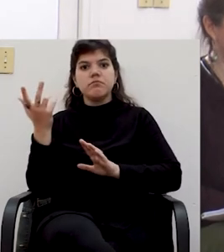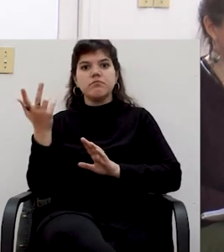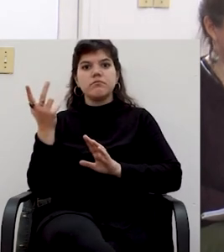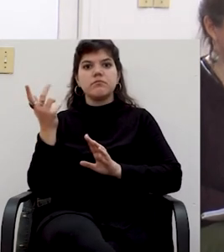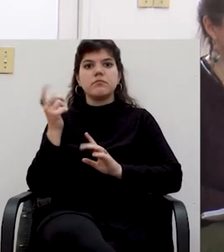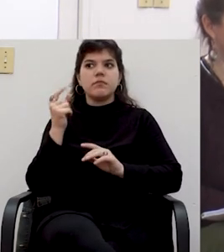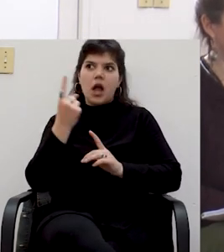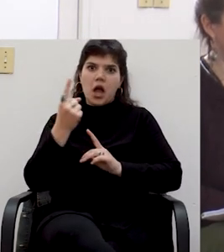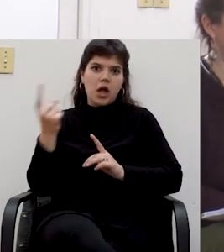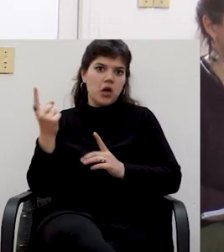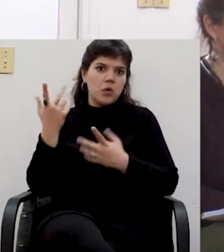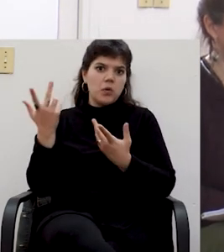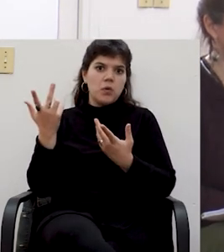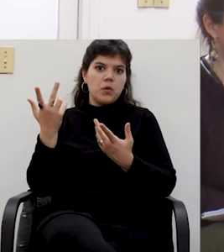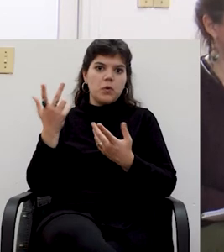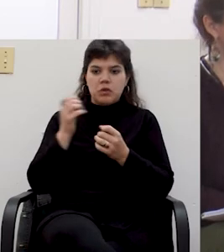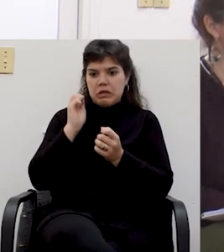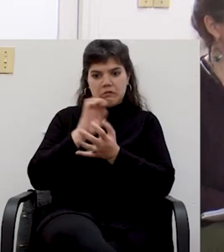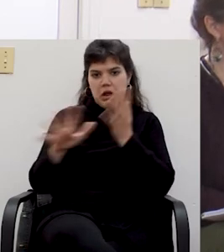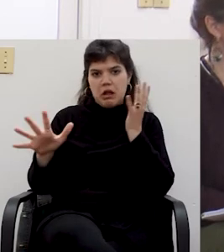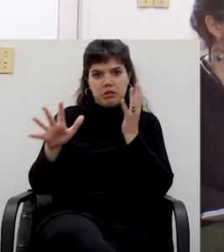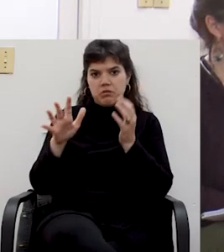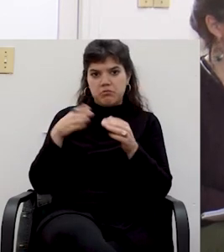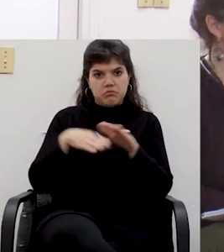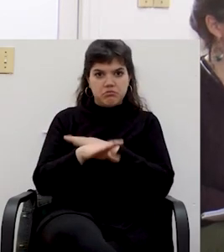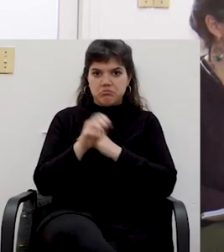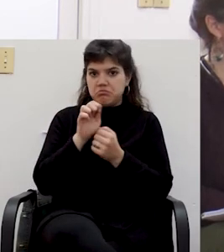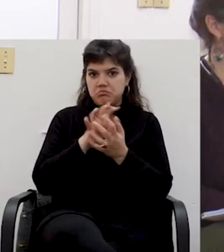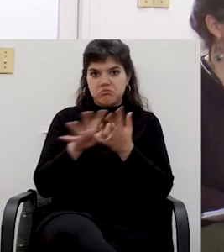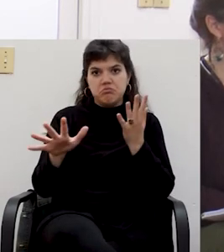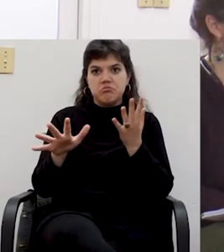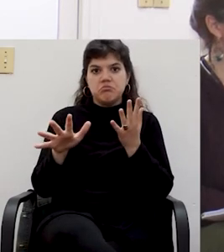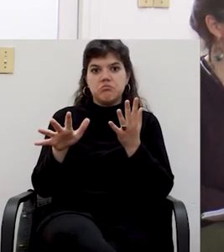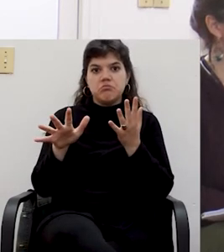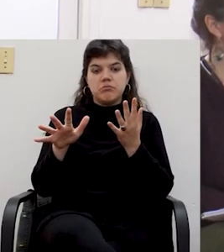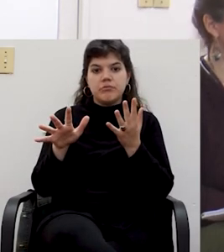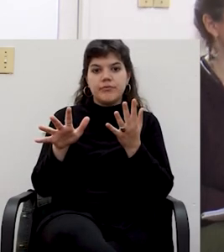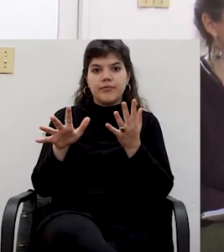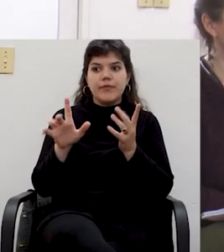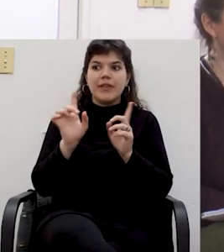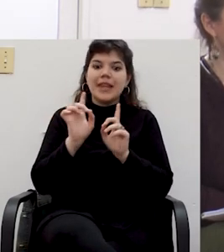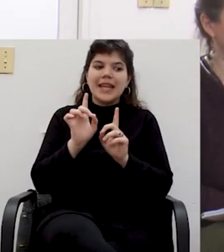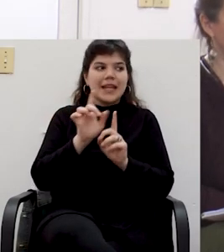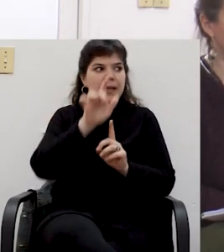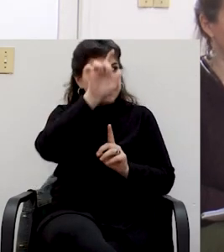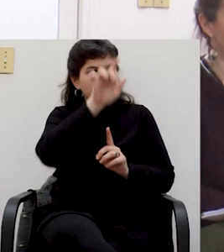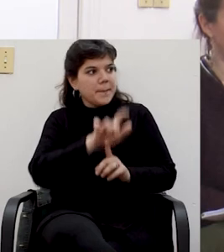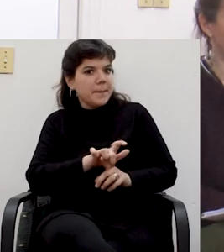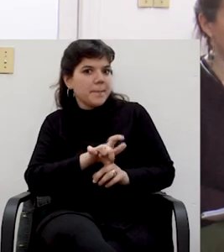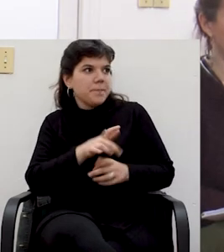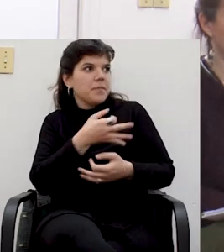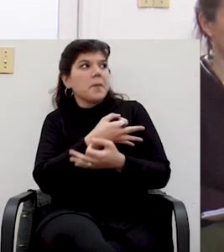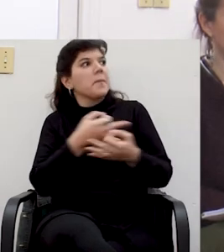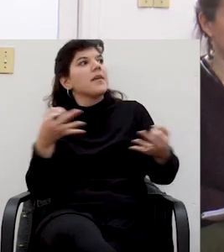tiene su matrícula gratuita, hay un sujeto hegemónico que sigue